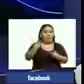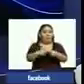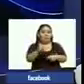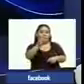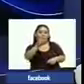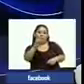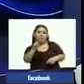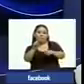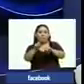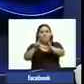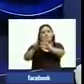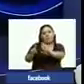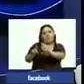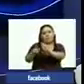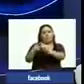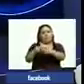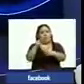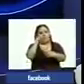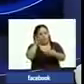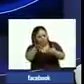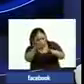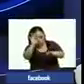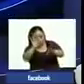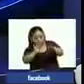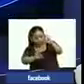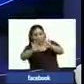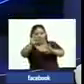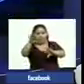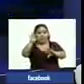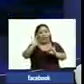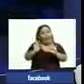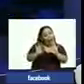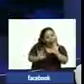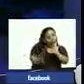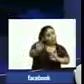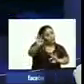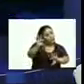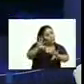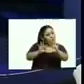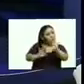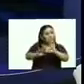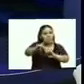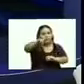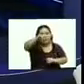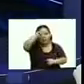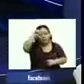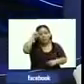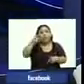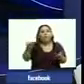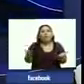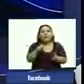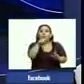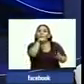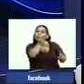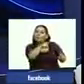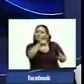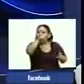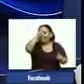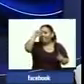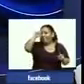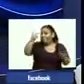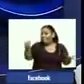2016 comenzaron a salir a la luz algunas, algunas irregularidades que se habrían cometido en su